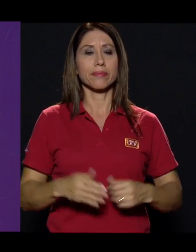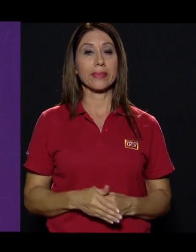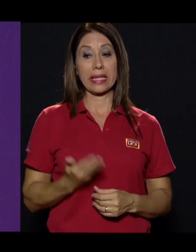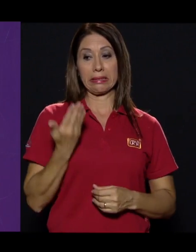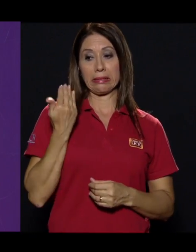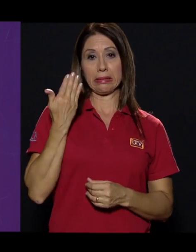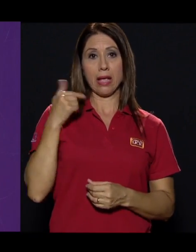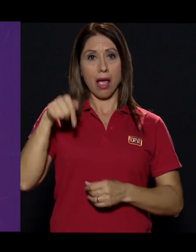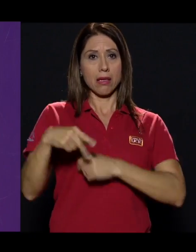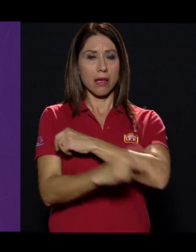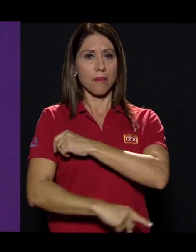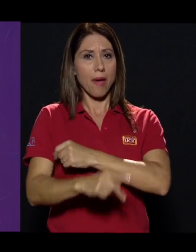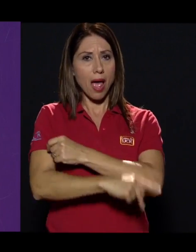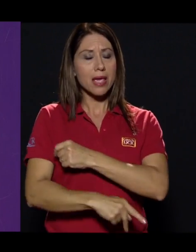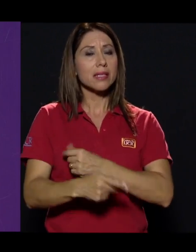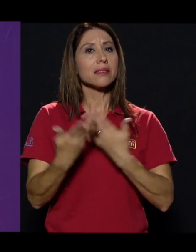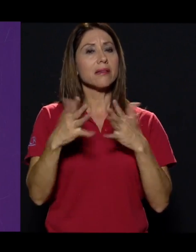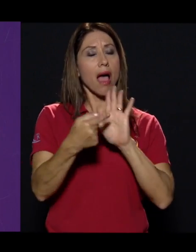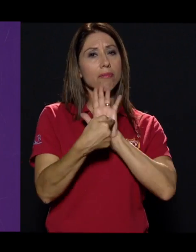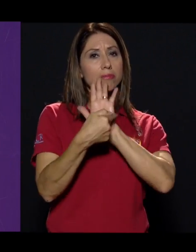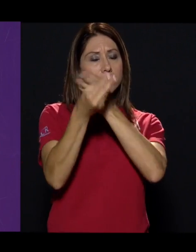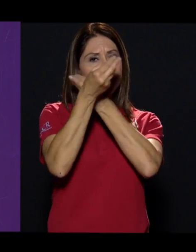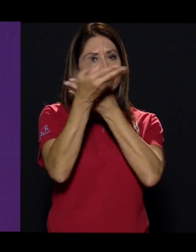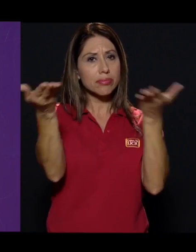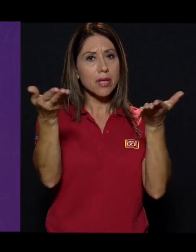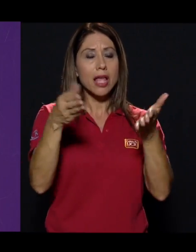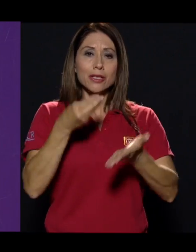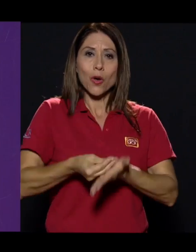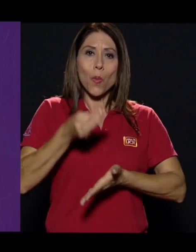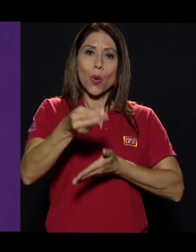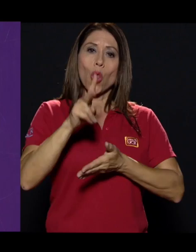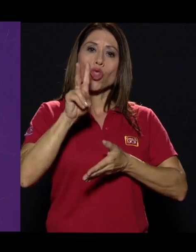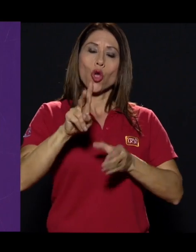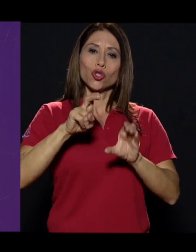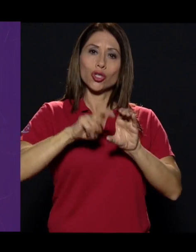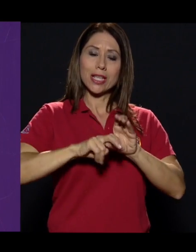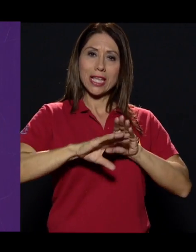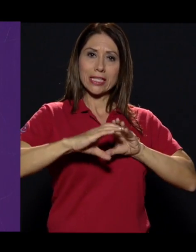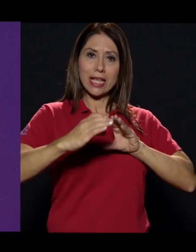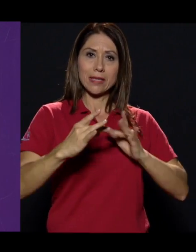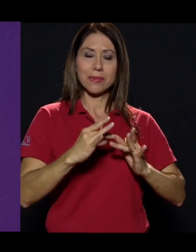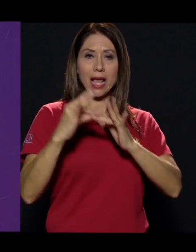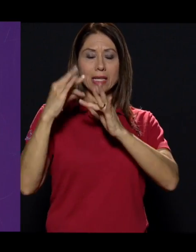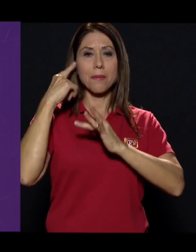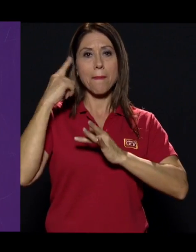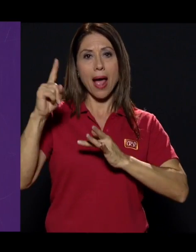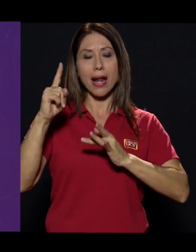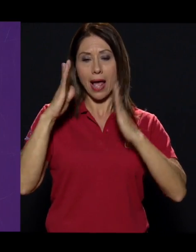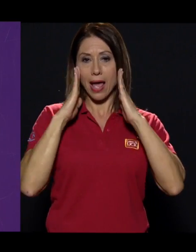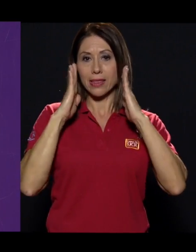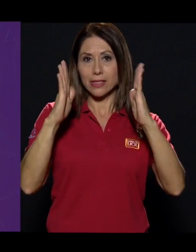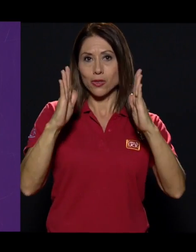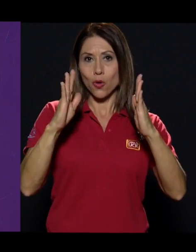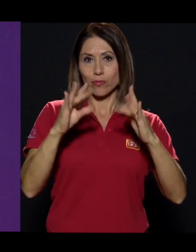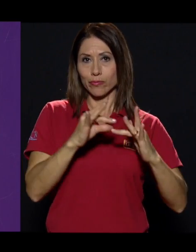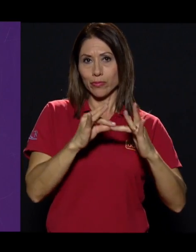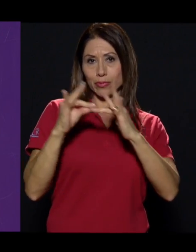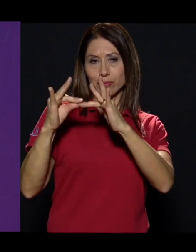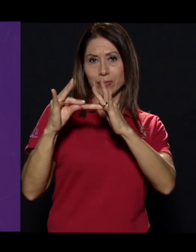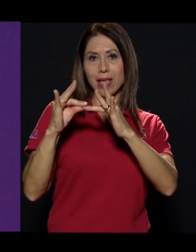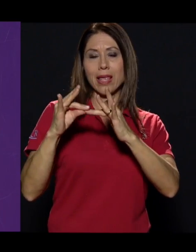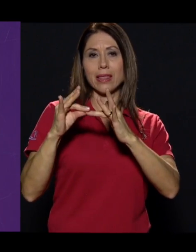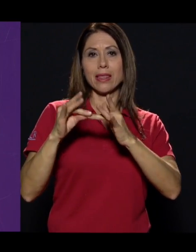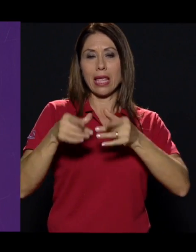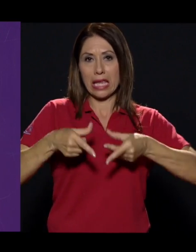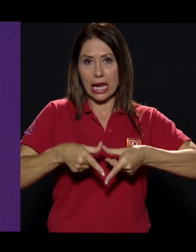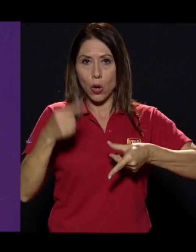Recientemente se dio a conocer aquí en el país sobre la adquisición de 2 sillas diseñadas para la atención ginecológica de mujeres con discapacidad motora, por ejemplo,